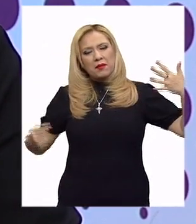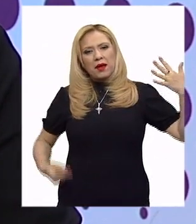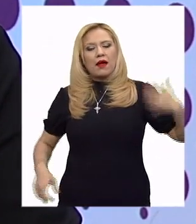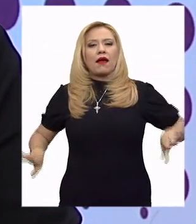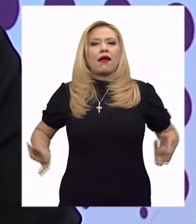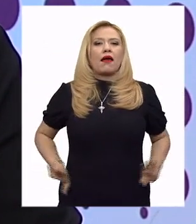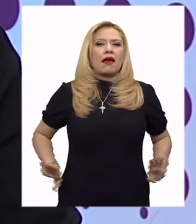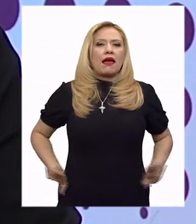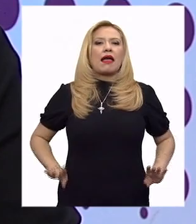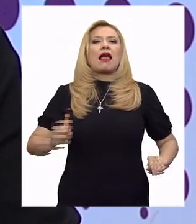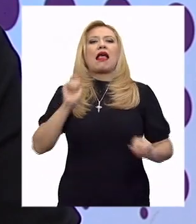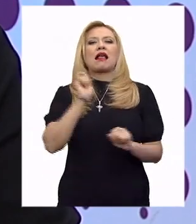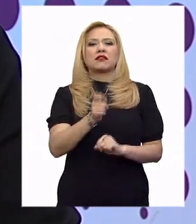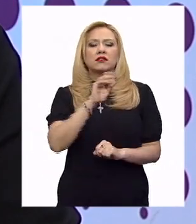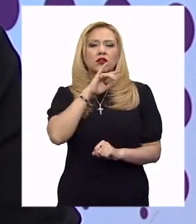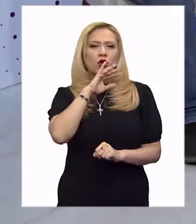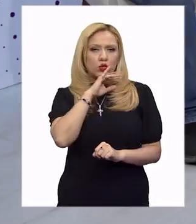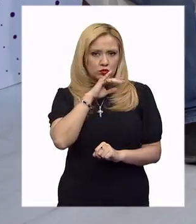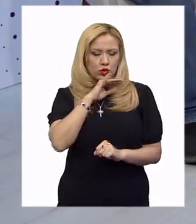que implica la corrupción.